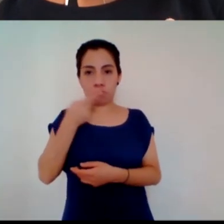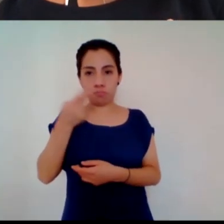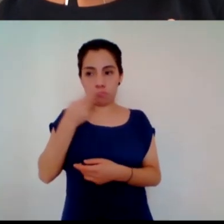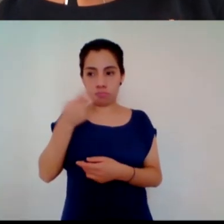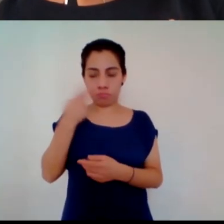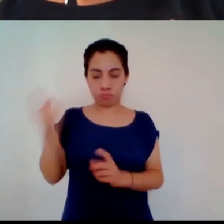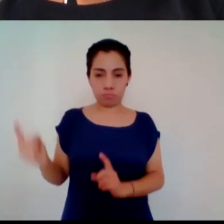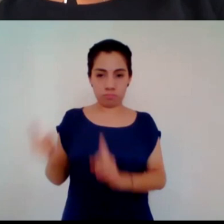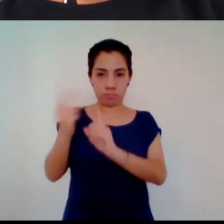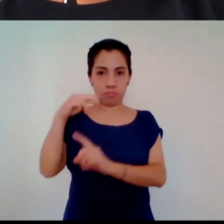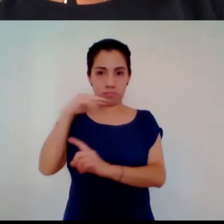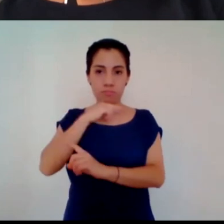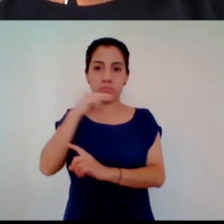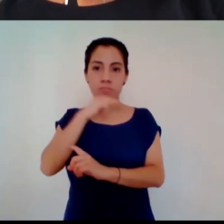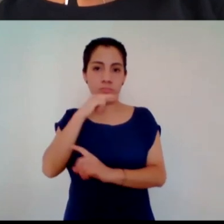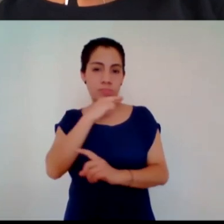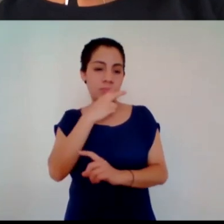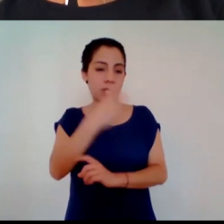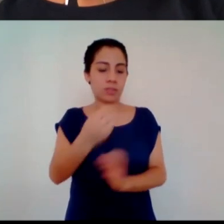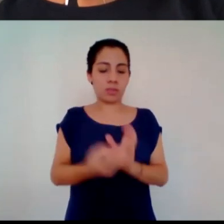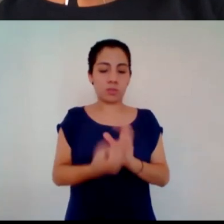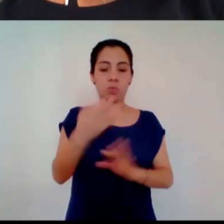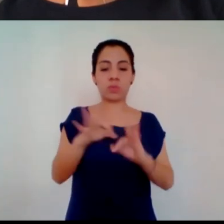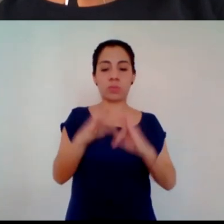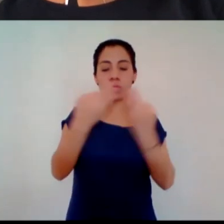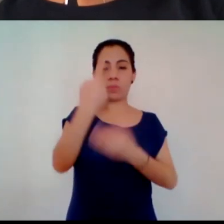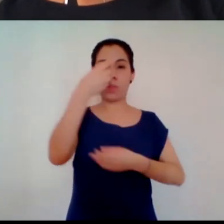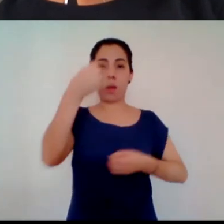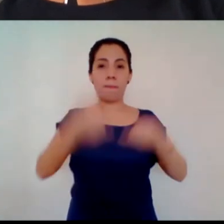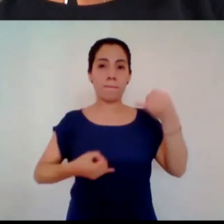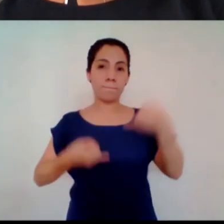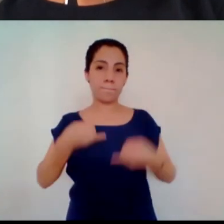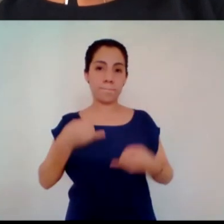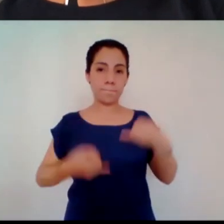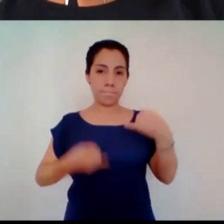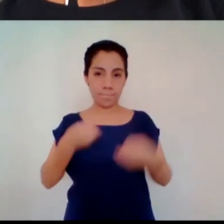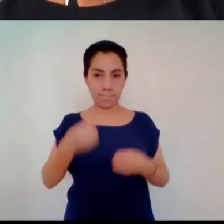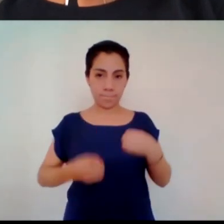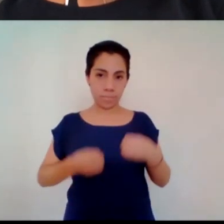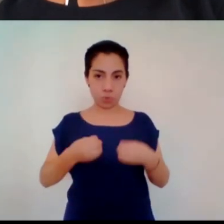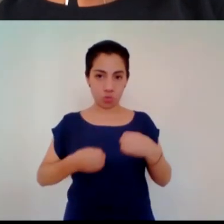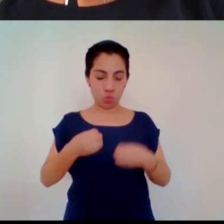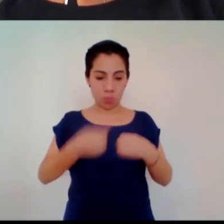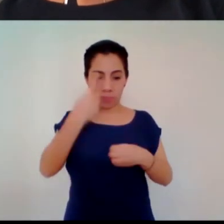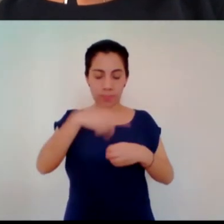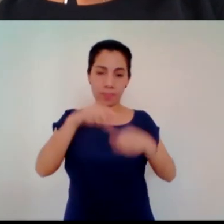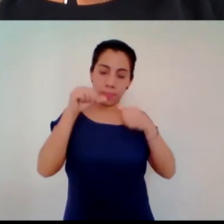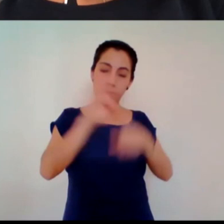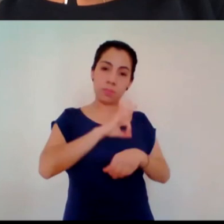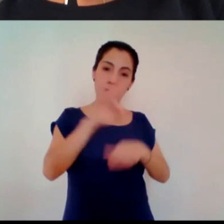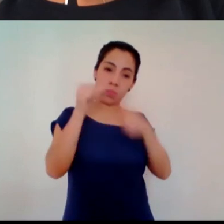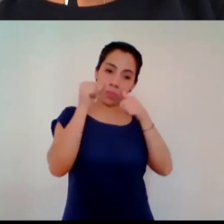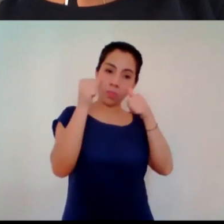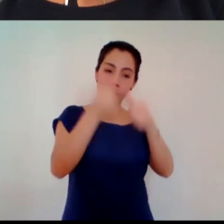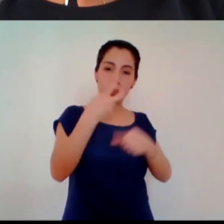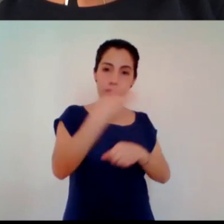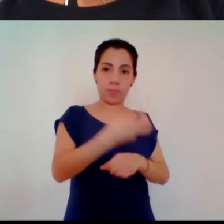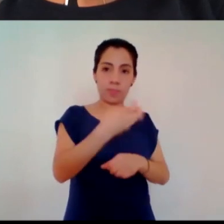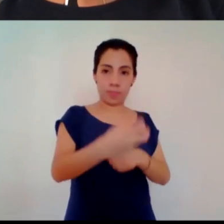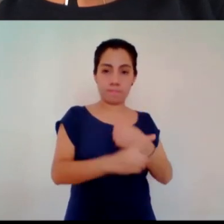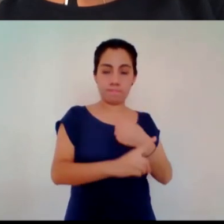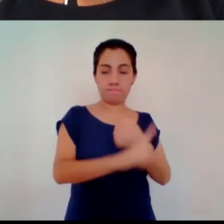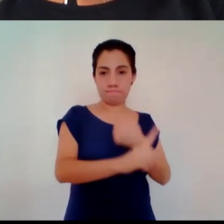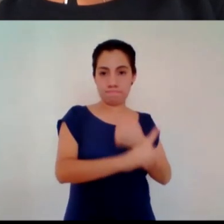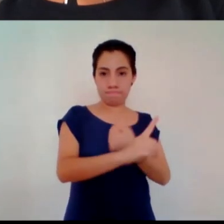nuevas corrientes, estas nuevas formas que se están tratando de implementar para atender este problema. Y para mí fue realmente ilustrativa